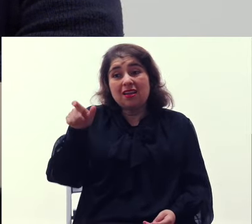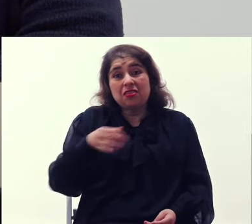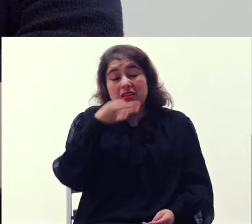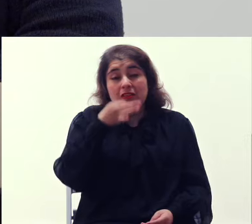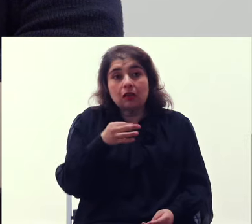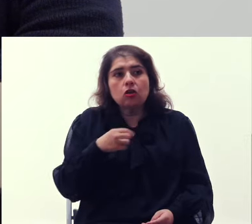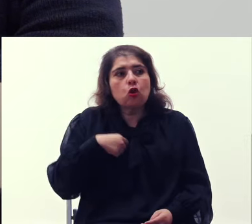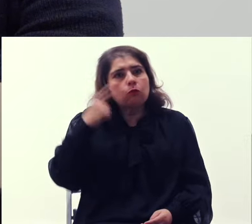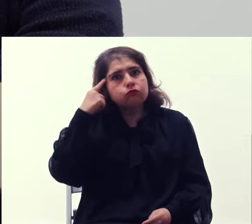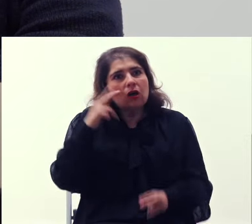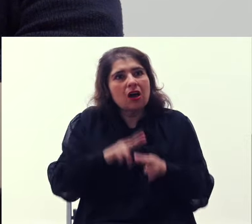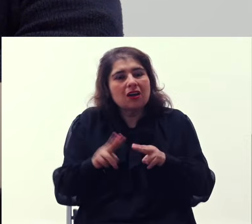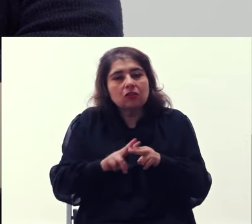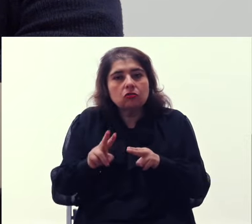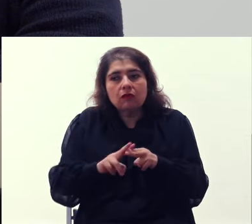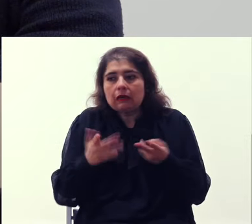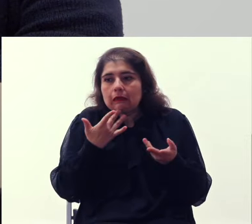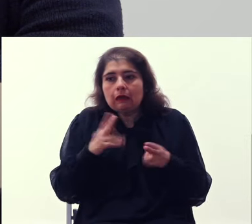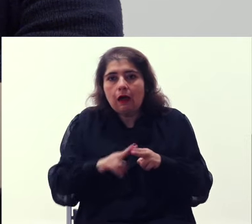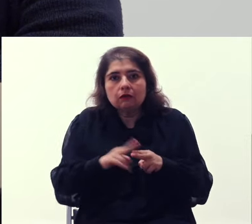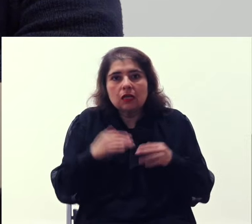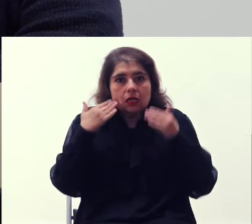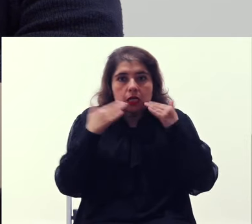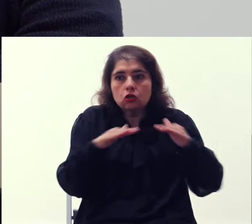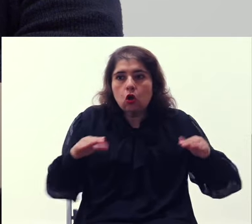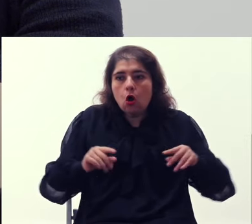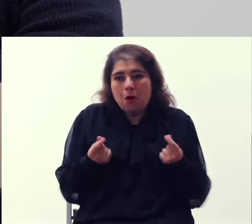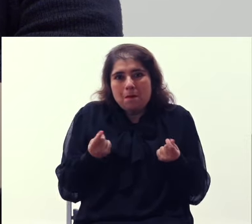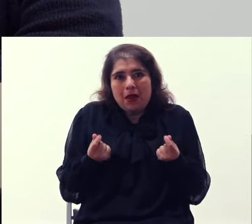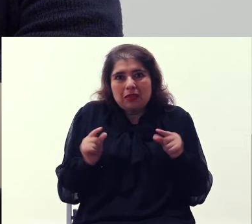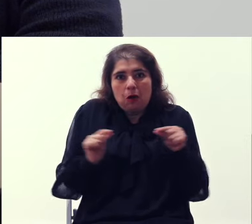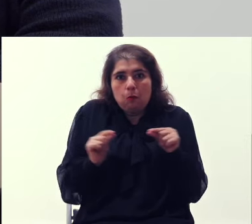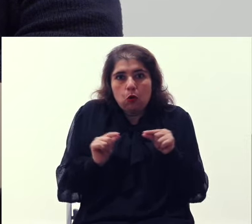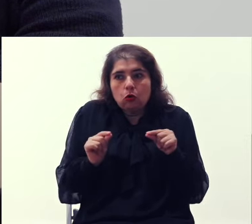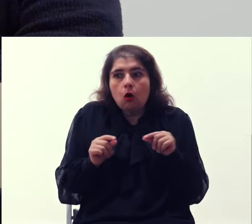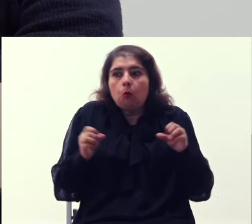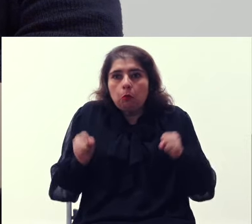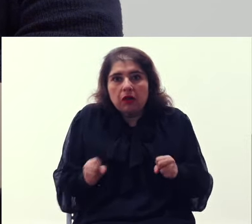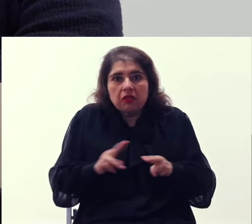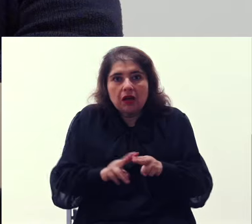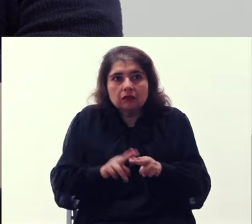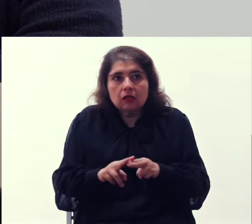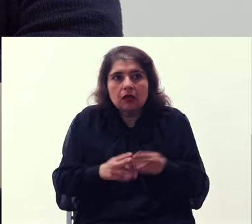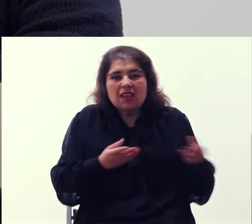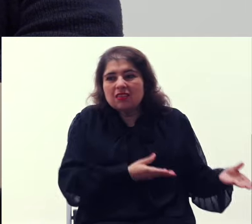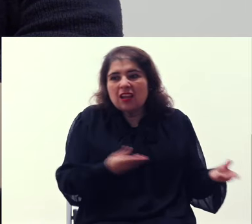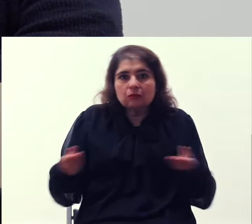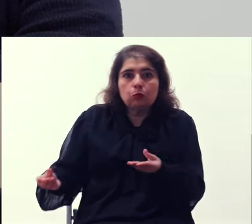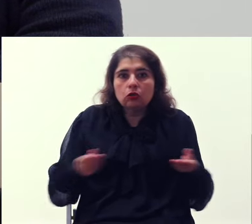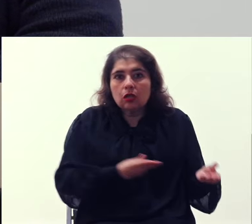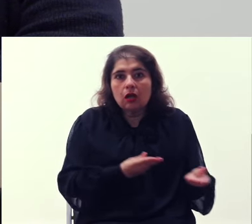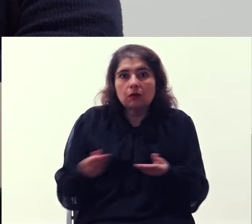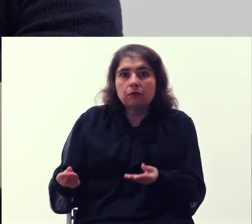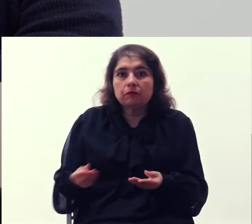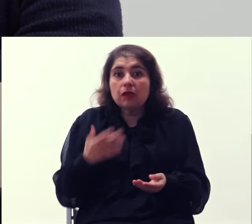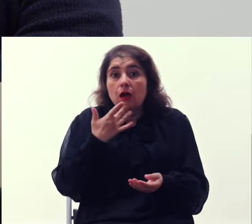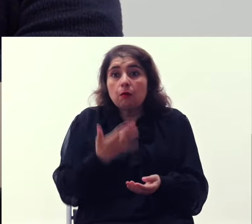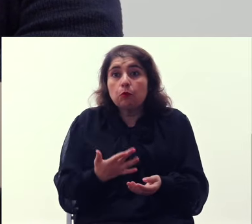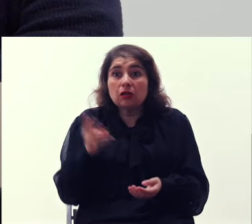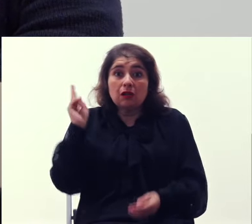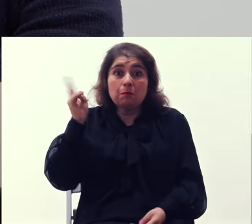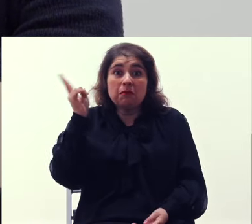Dice Eduardo Vilches, tuve que resolver qué podíamos hacer con los niños, que fuese de bajo costo, asequible y